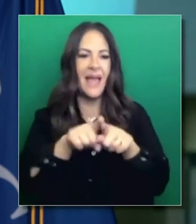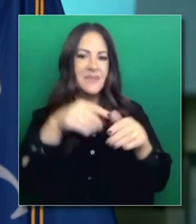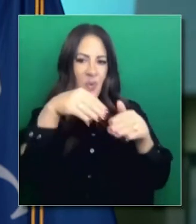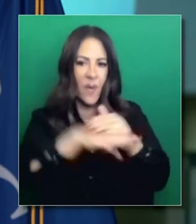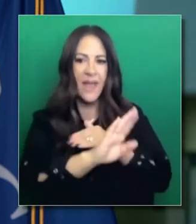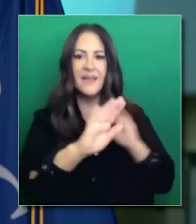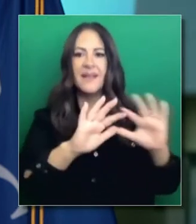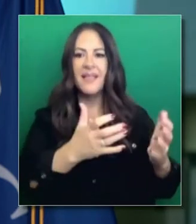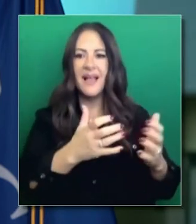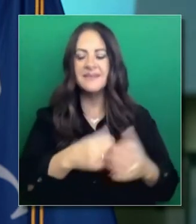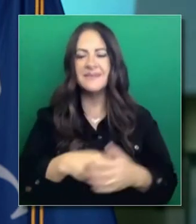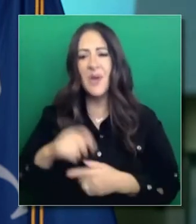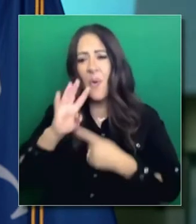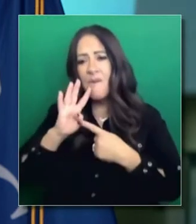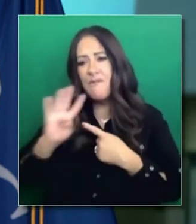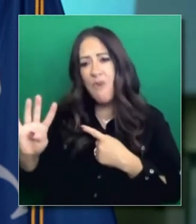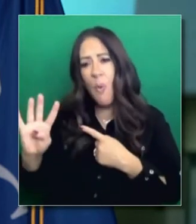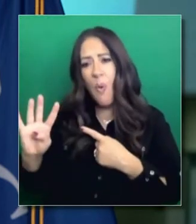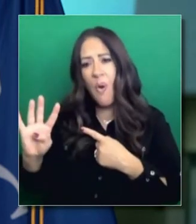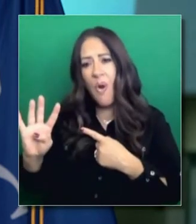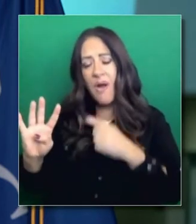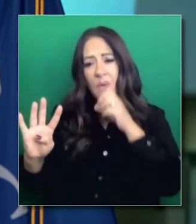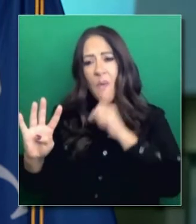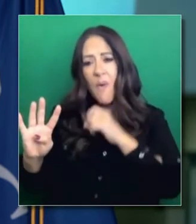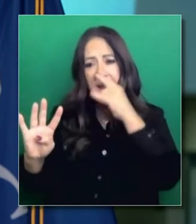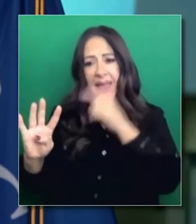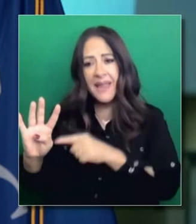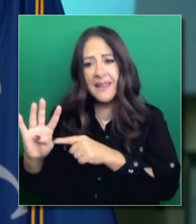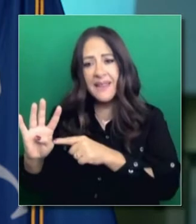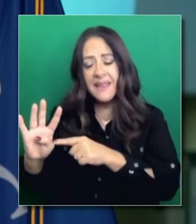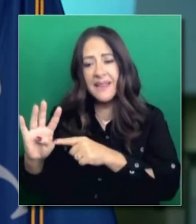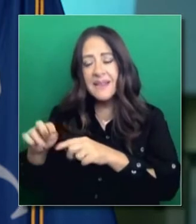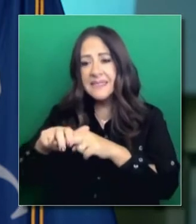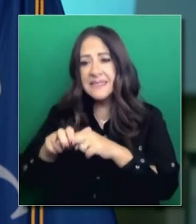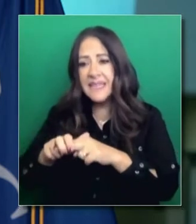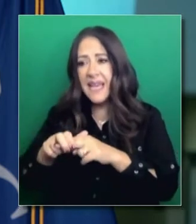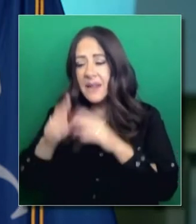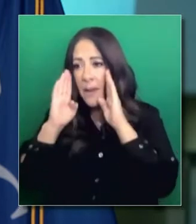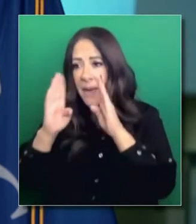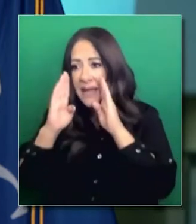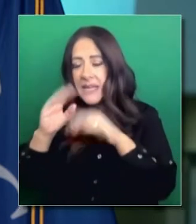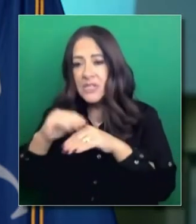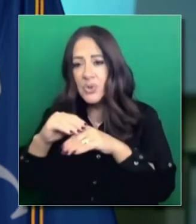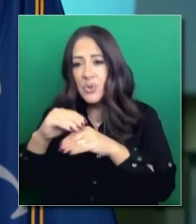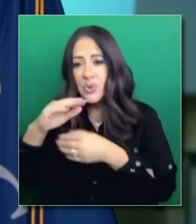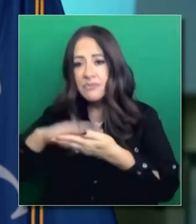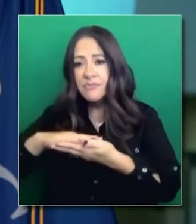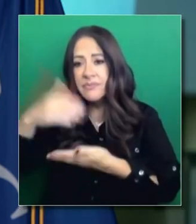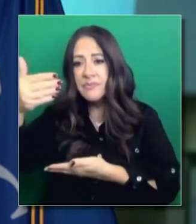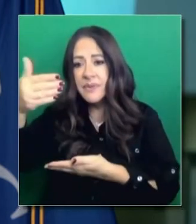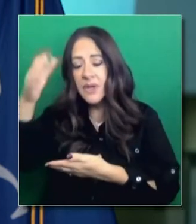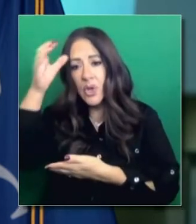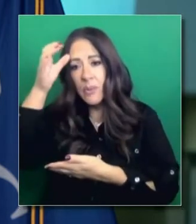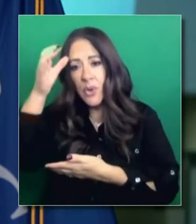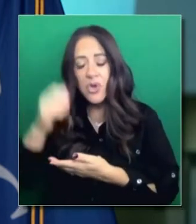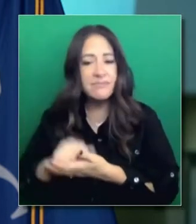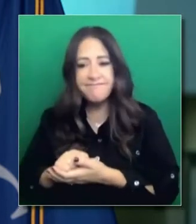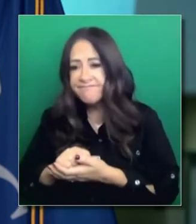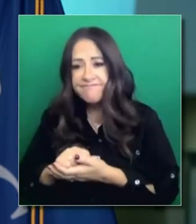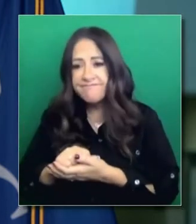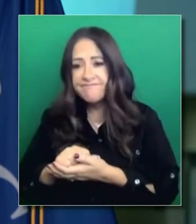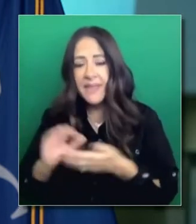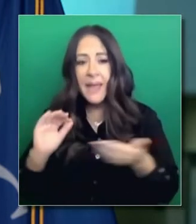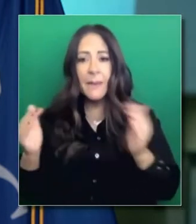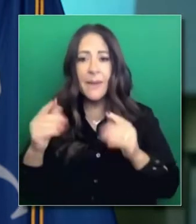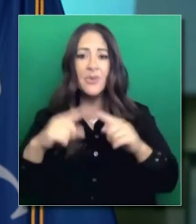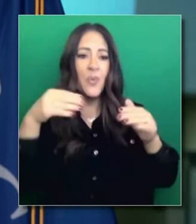edad que se concentre en un aparato que una criatura de 14 años de edad. Yo entiendo a niños de 11